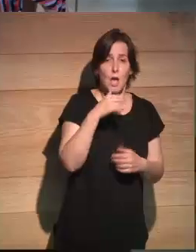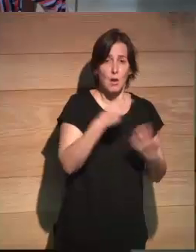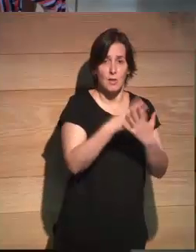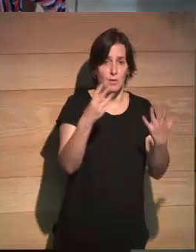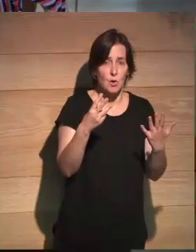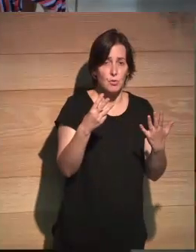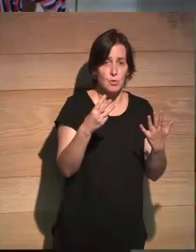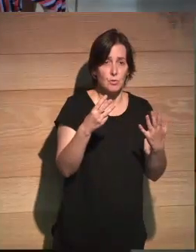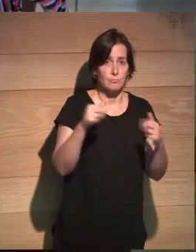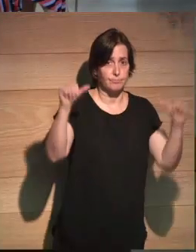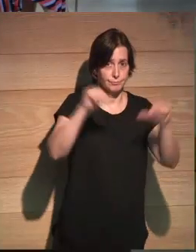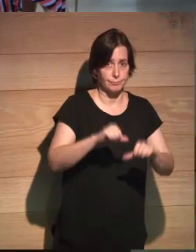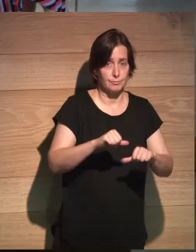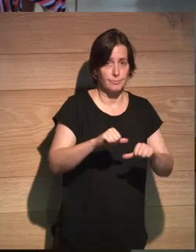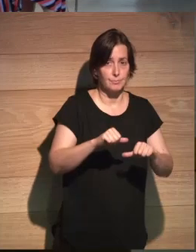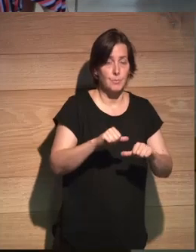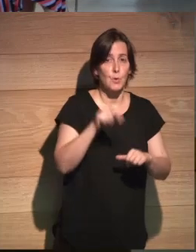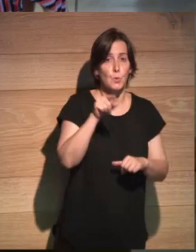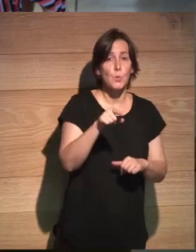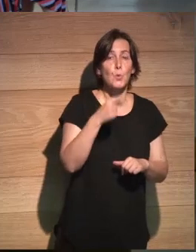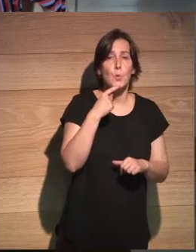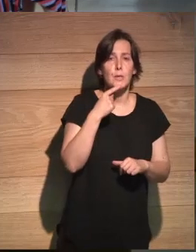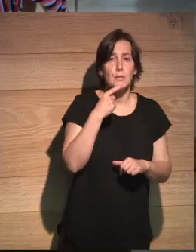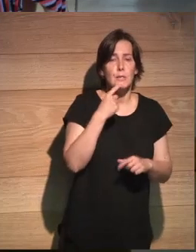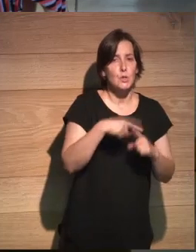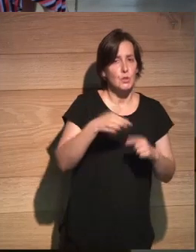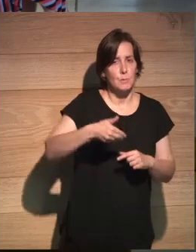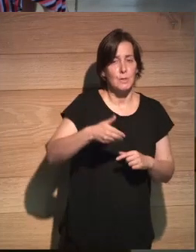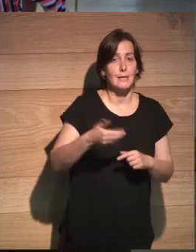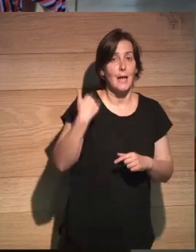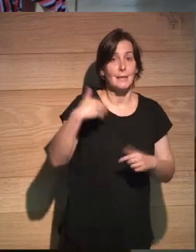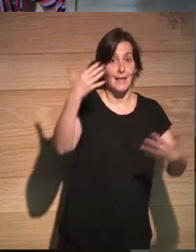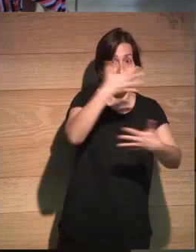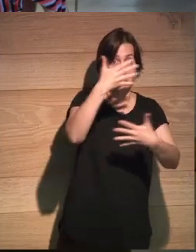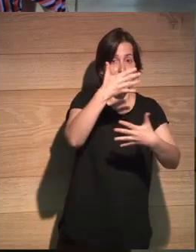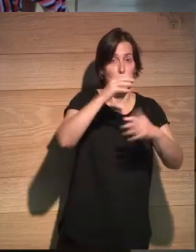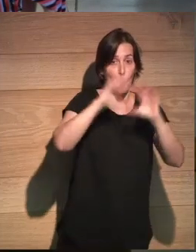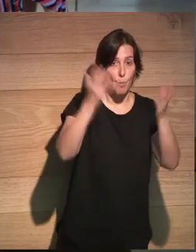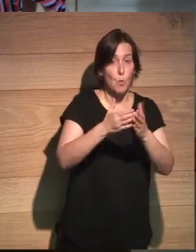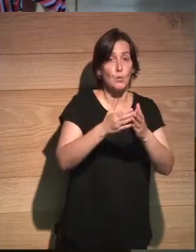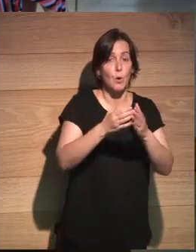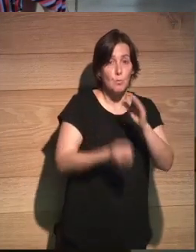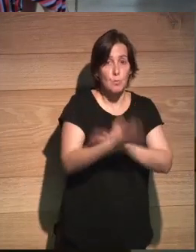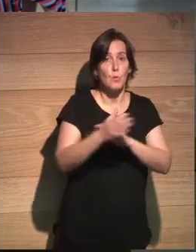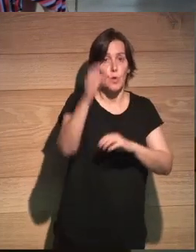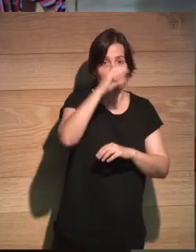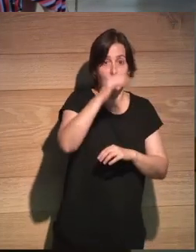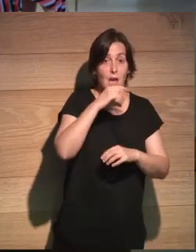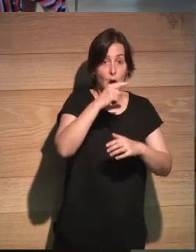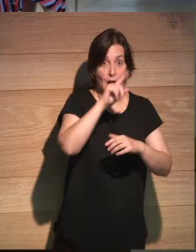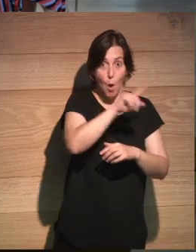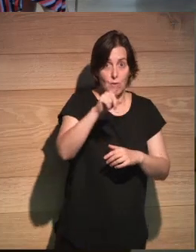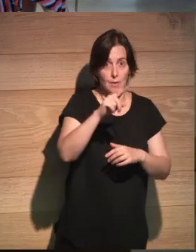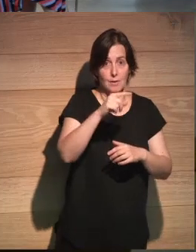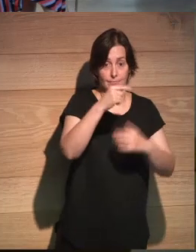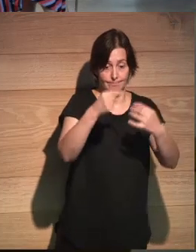1,18. Vamos cayendo. Has dicho una cosa muy importante, éramos el 10º país a nivel mundial en producción científica, ahora estamos los 11,